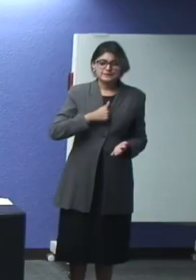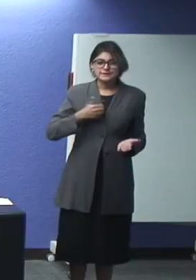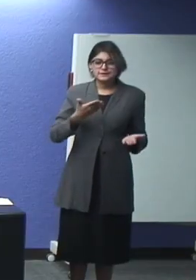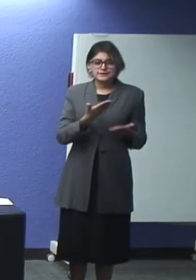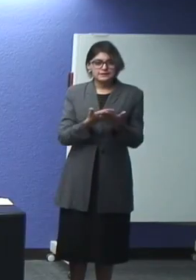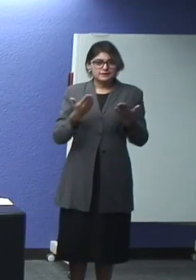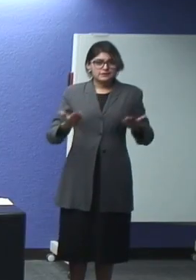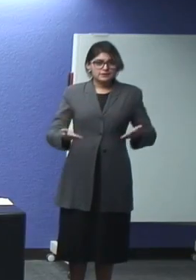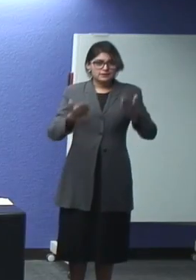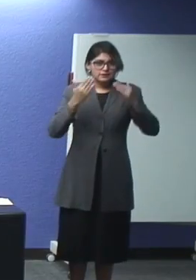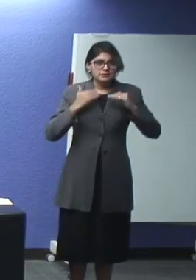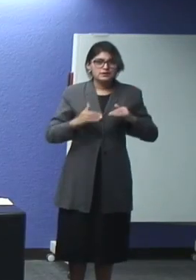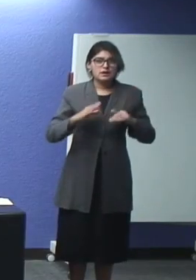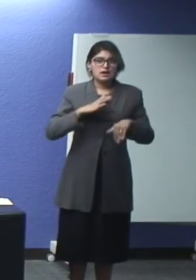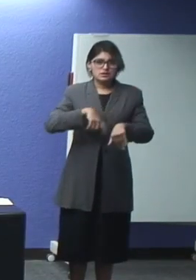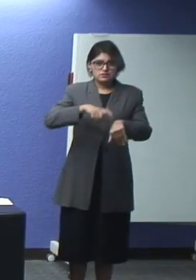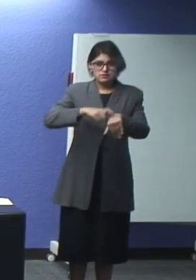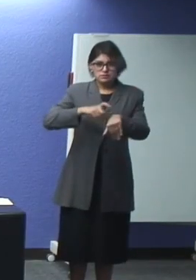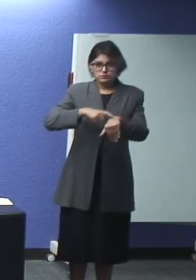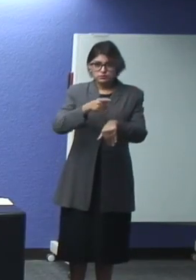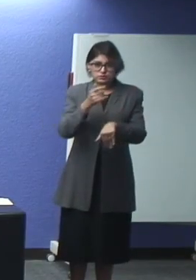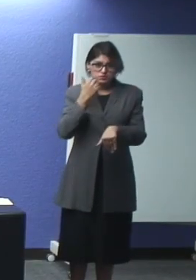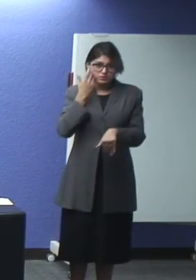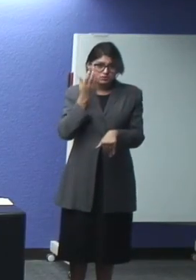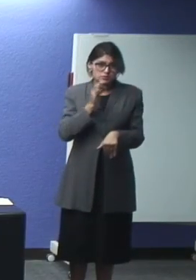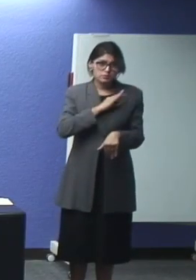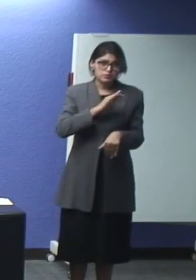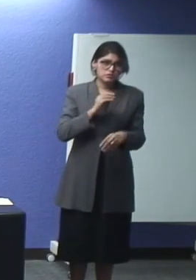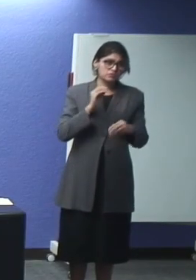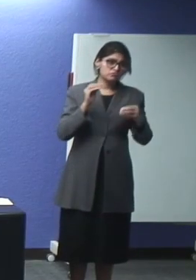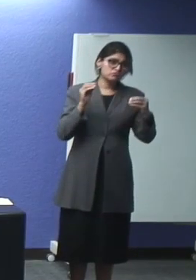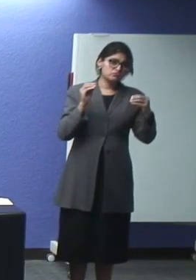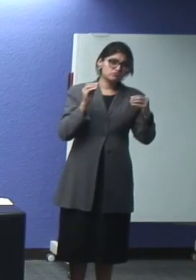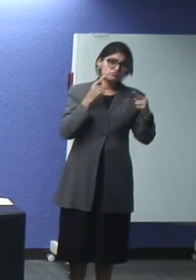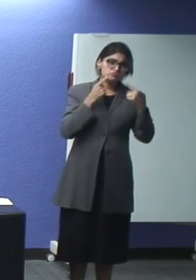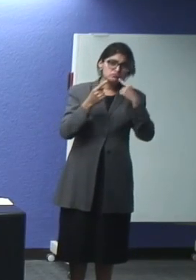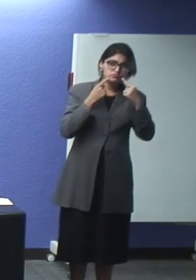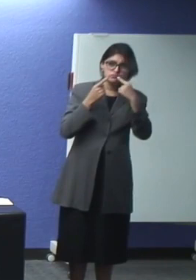ahora tiempo para una discusión colectiva.